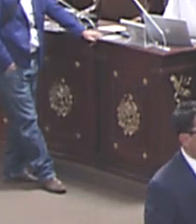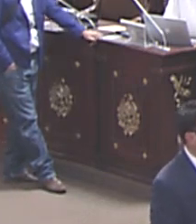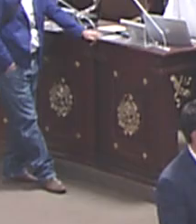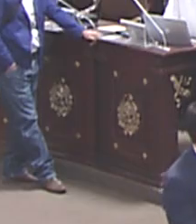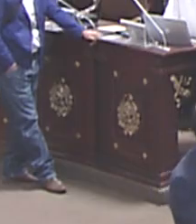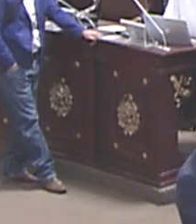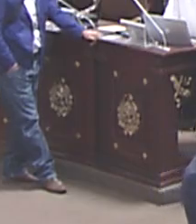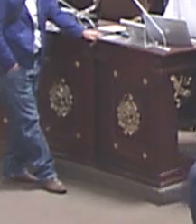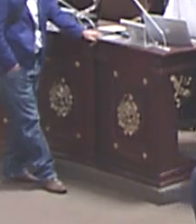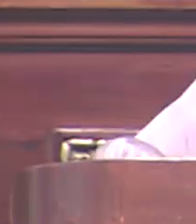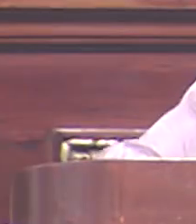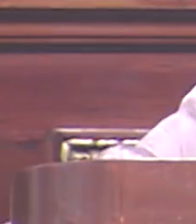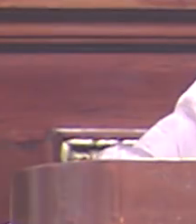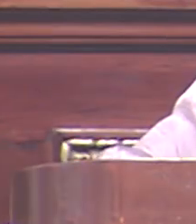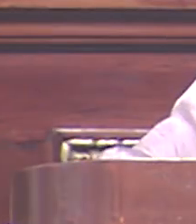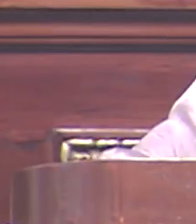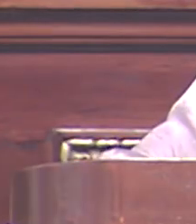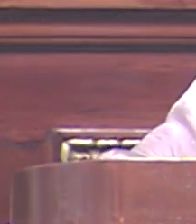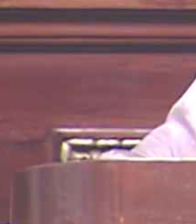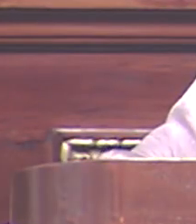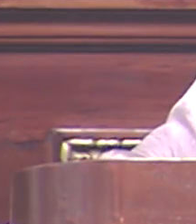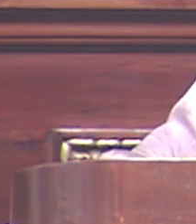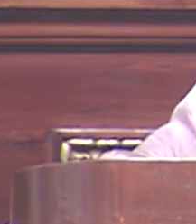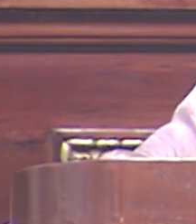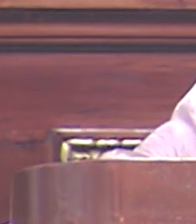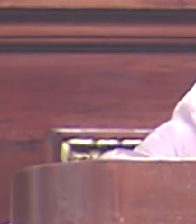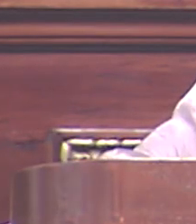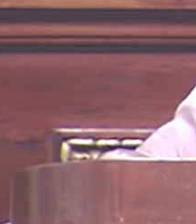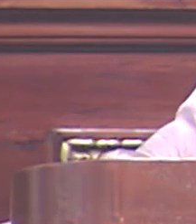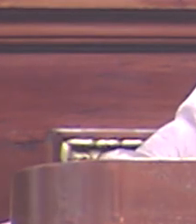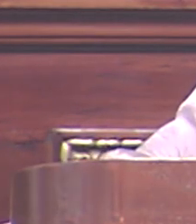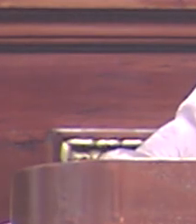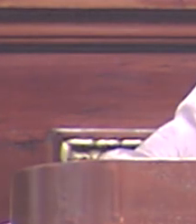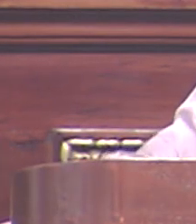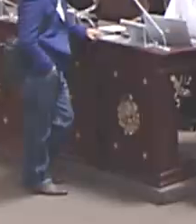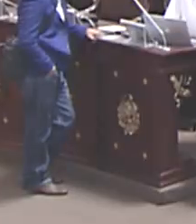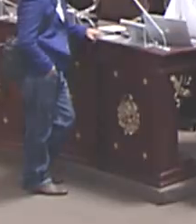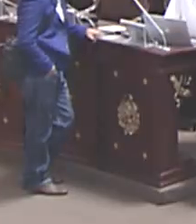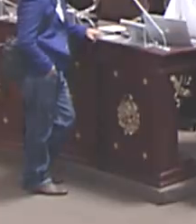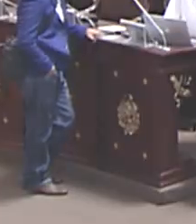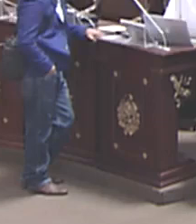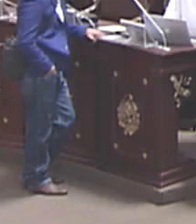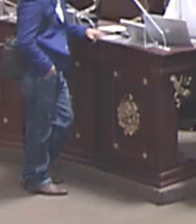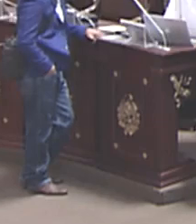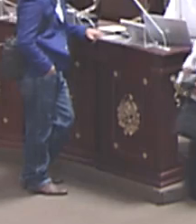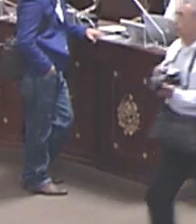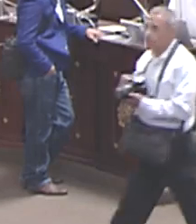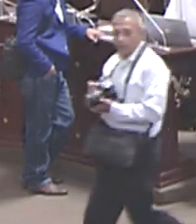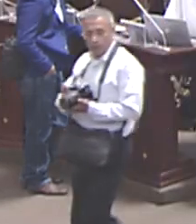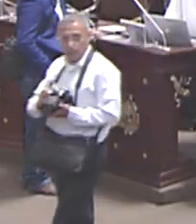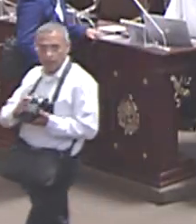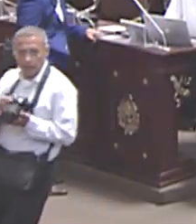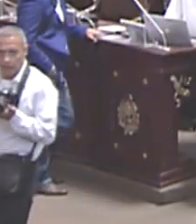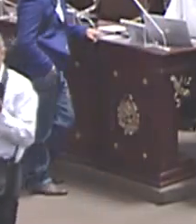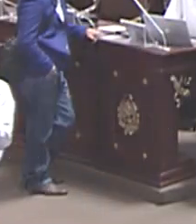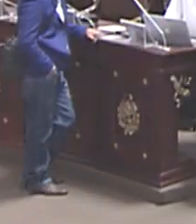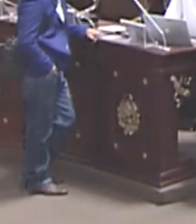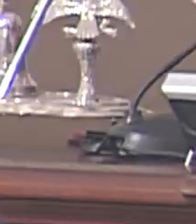Se encuentran presentes 15 diputados. Diputada Presidenta, hay